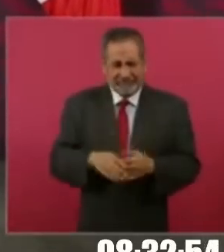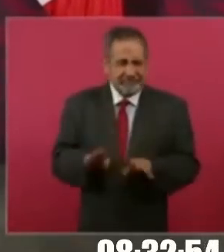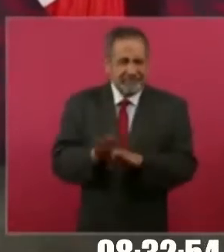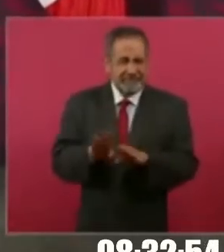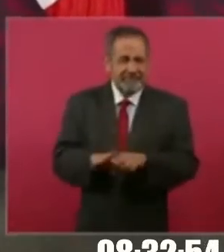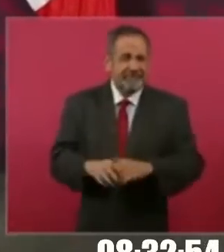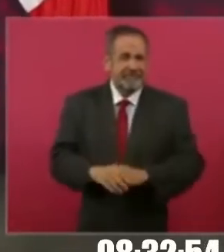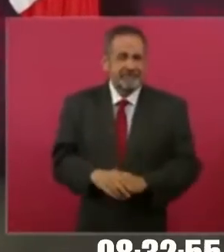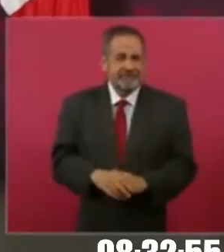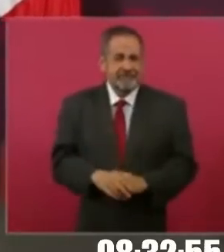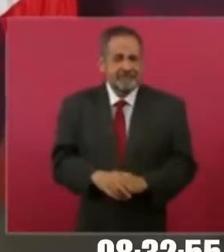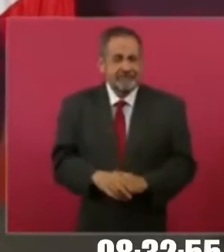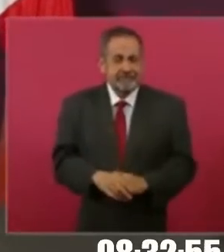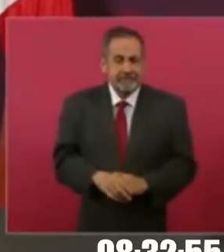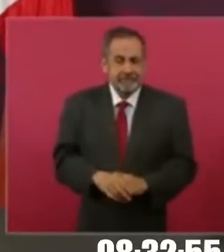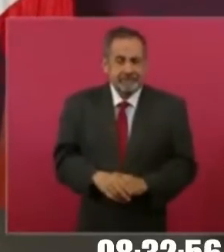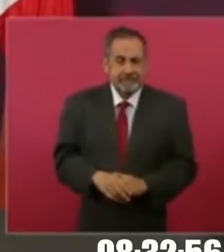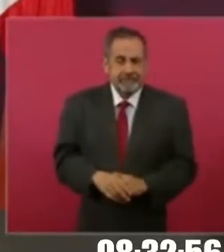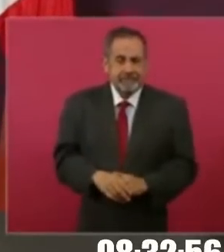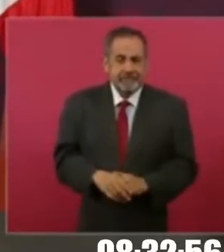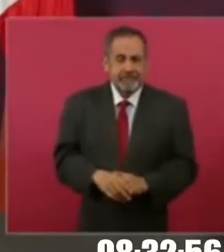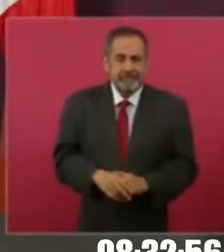Cómo este